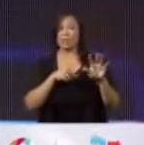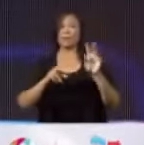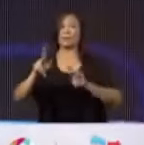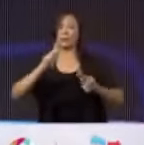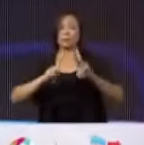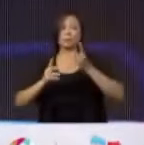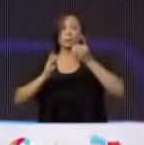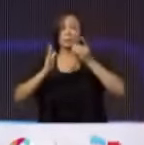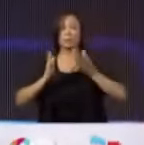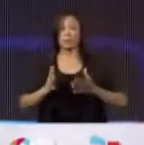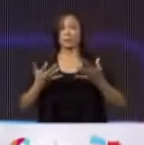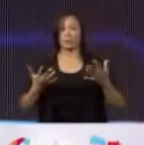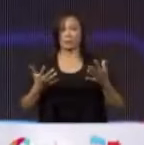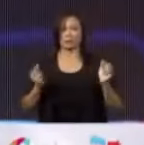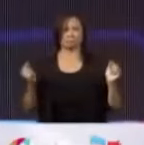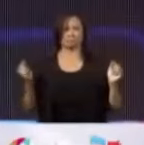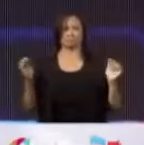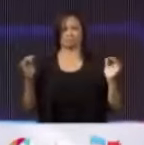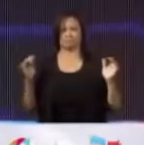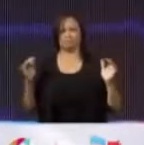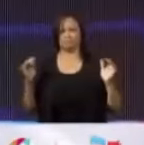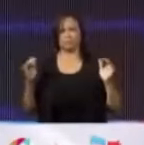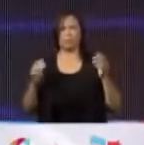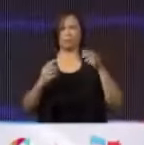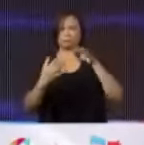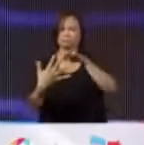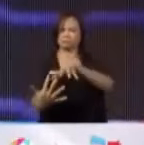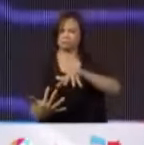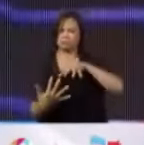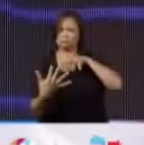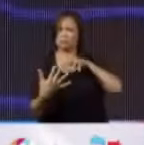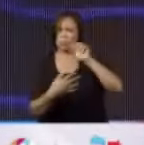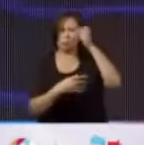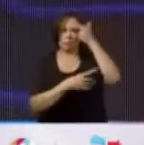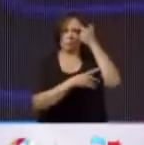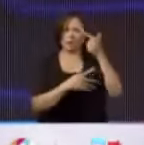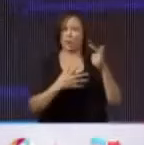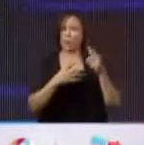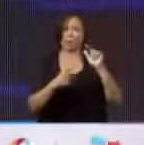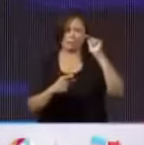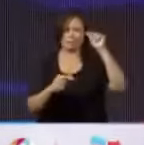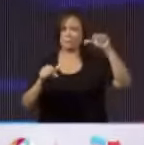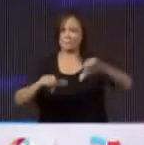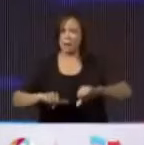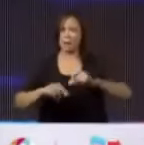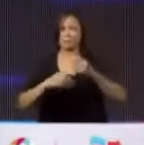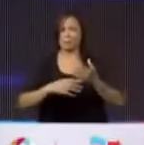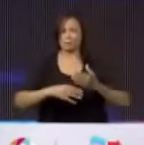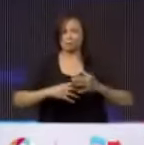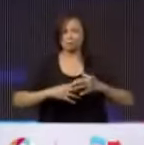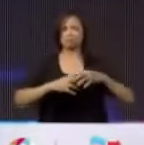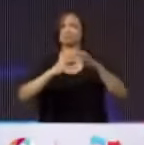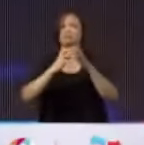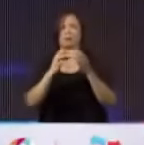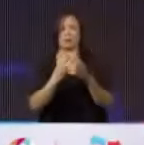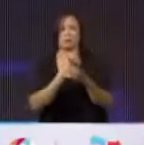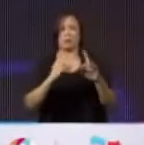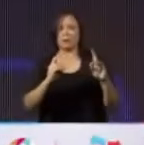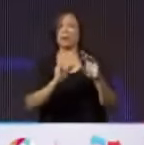el pueblo dominicano se lanzó en armas para luchar en contra de un gobierno de facto y por restablecer la democracia